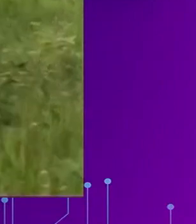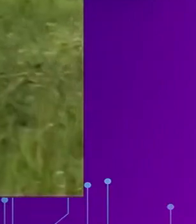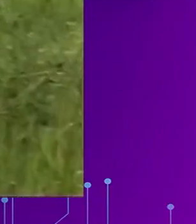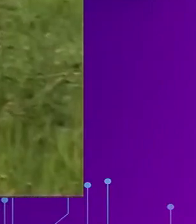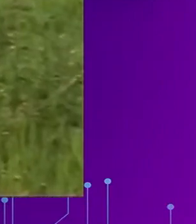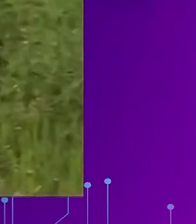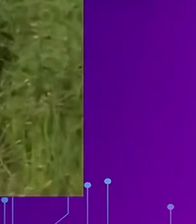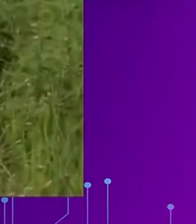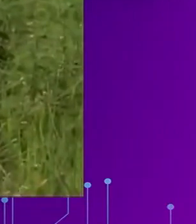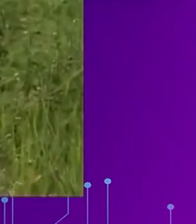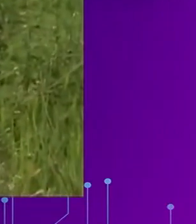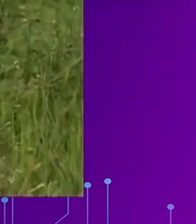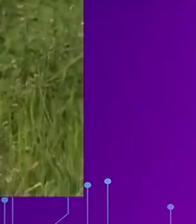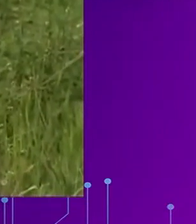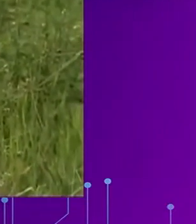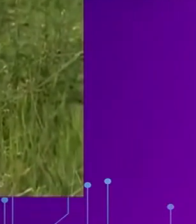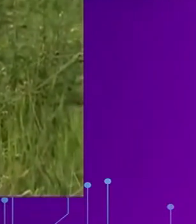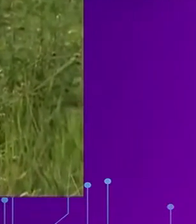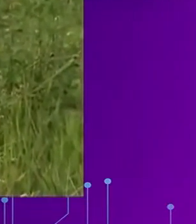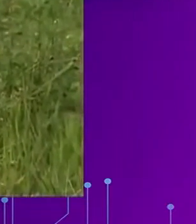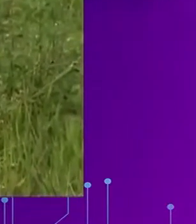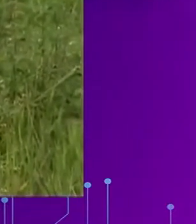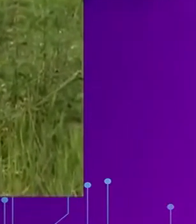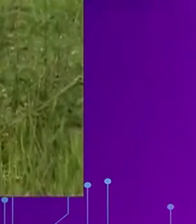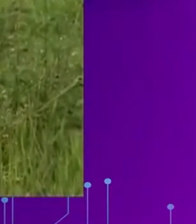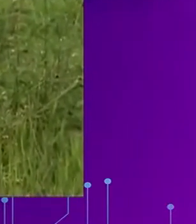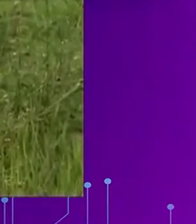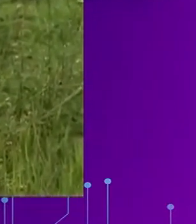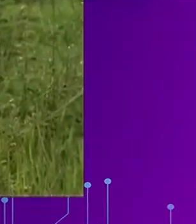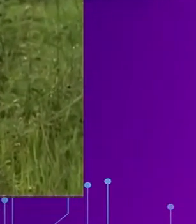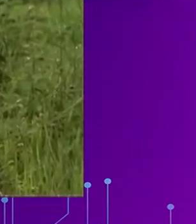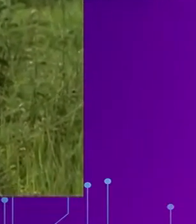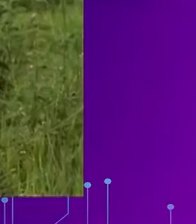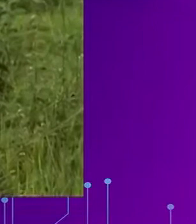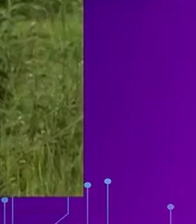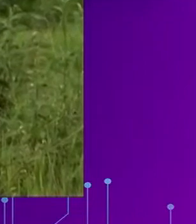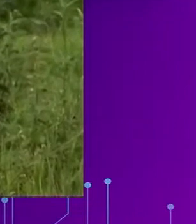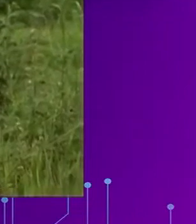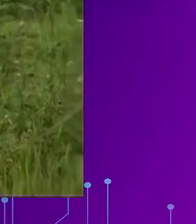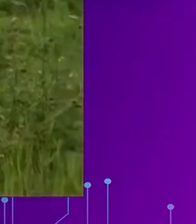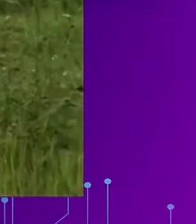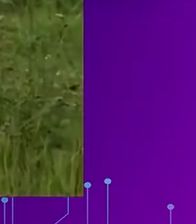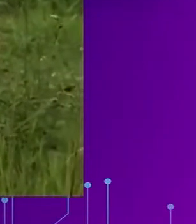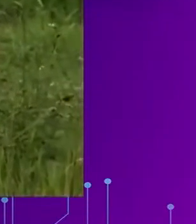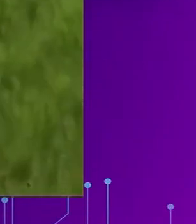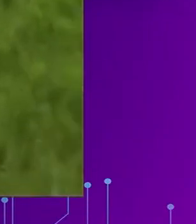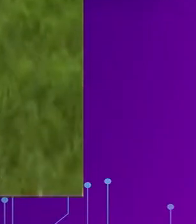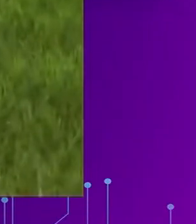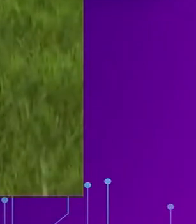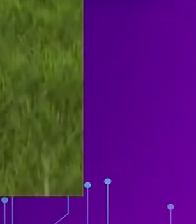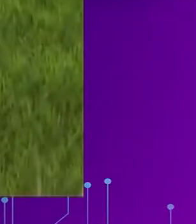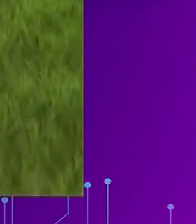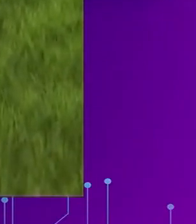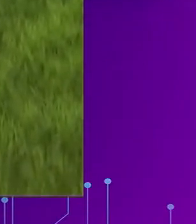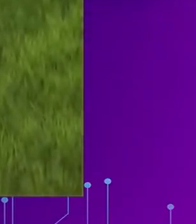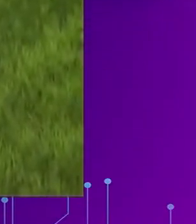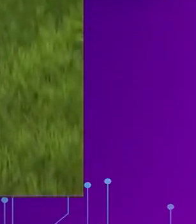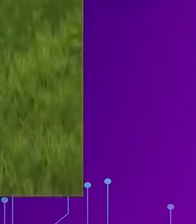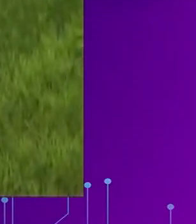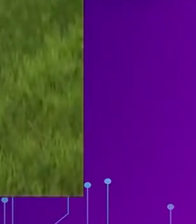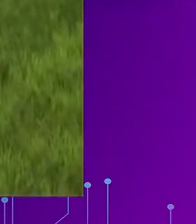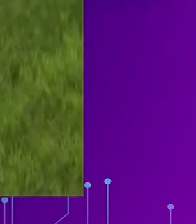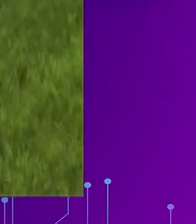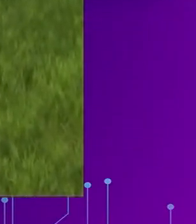Y tonana pues que en el toquile que no que cheque, noche sesta que ni mac, noche cristianos. Para